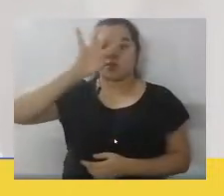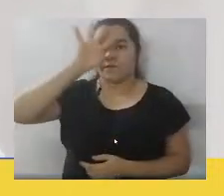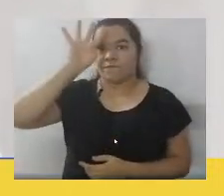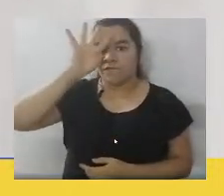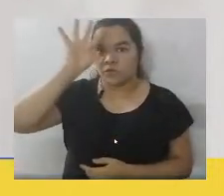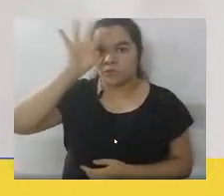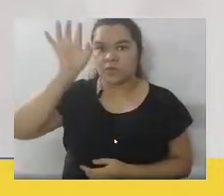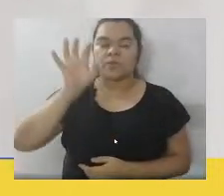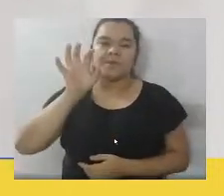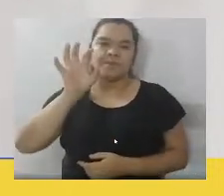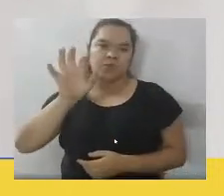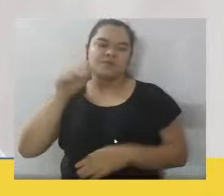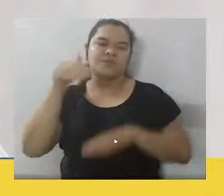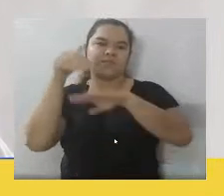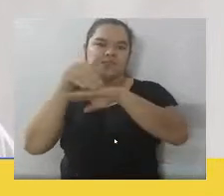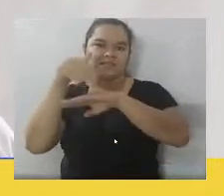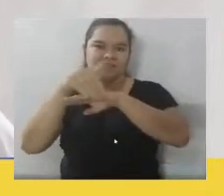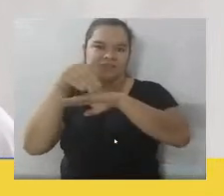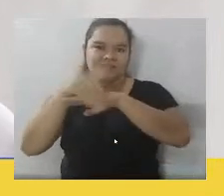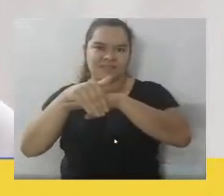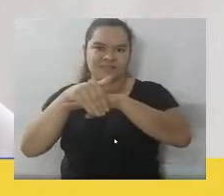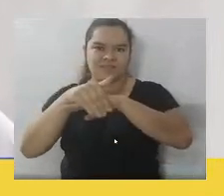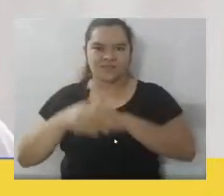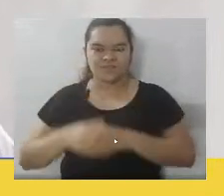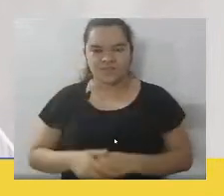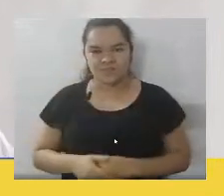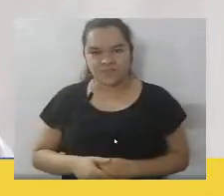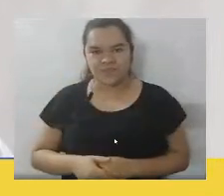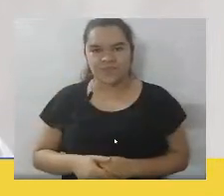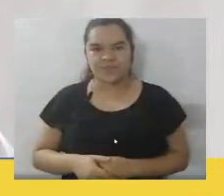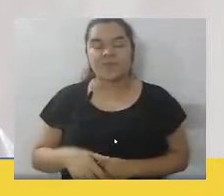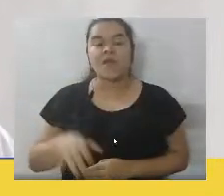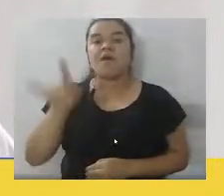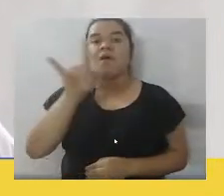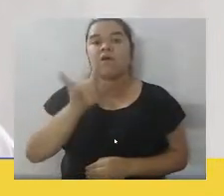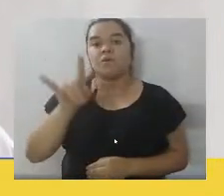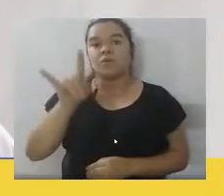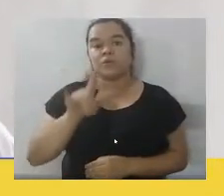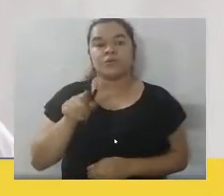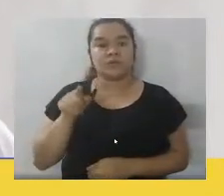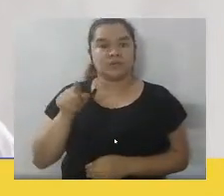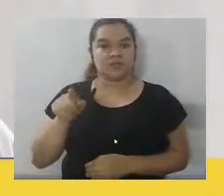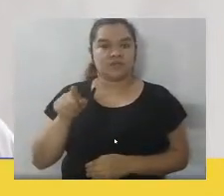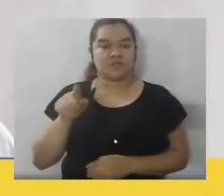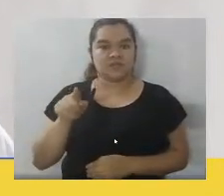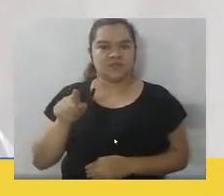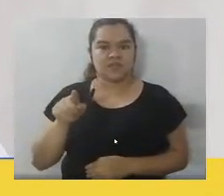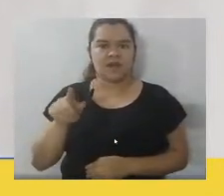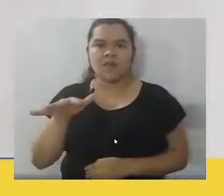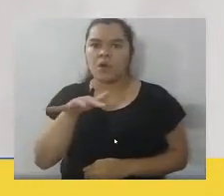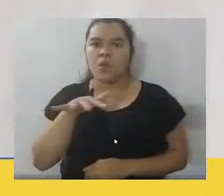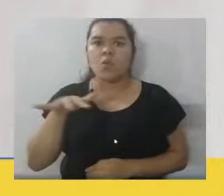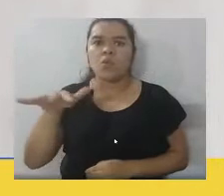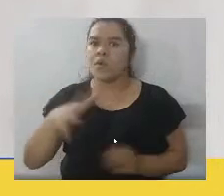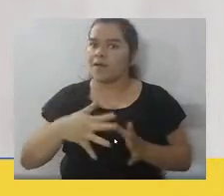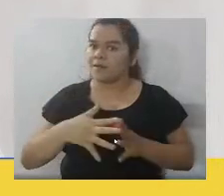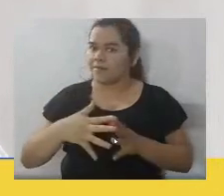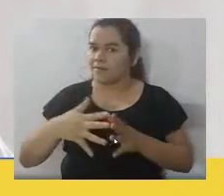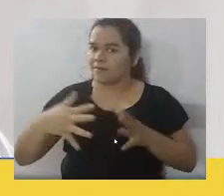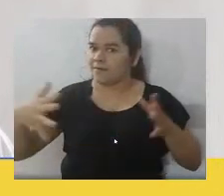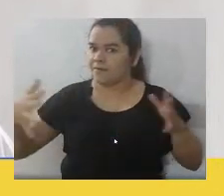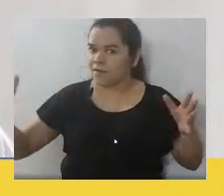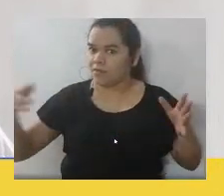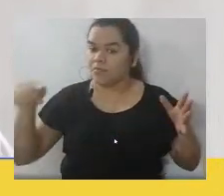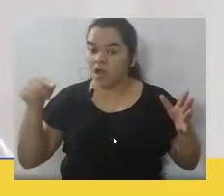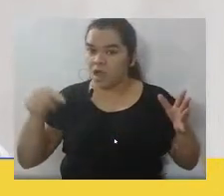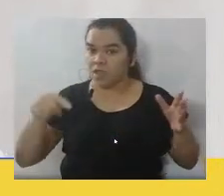Misiones. Esta universidad es una universidad de las grandes porque tiene más de 50.000